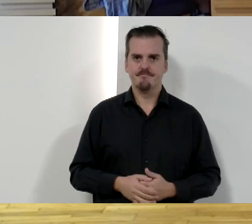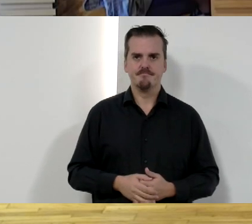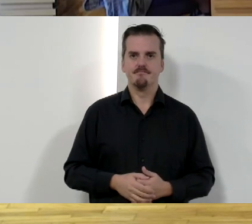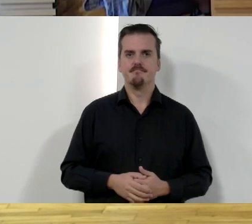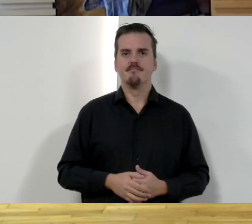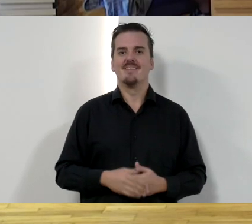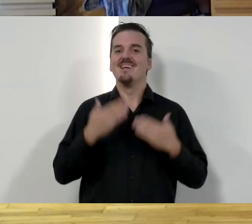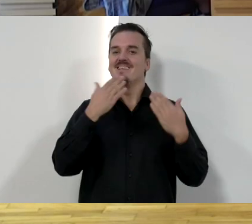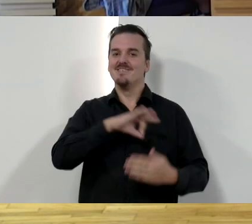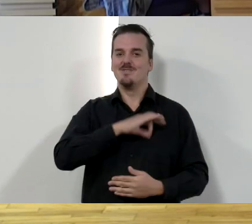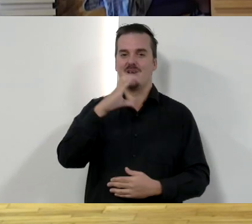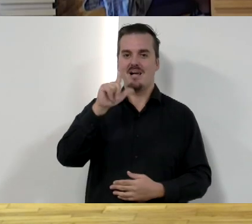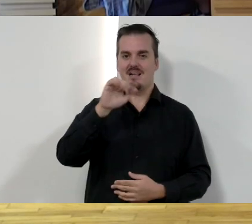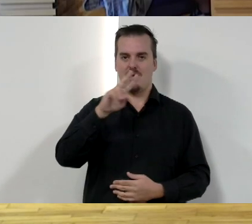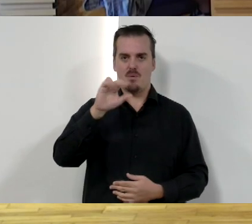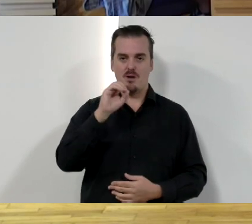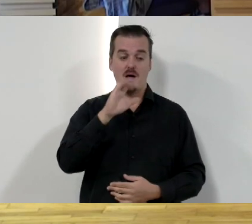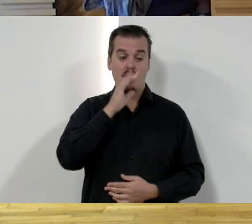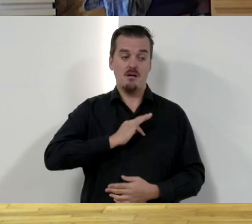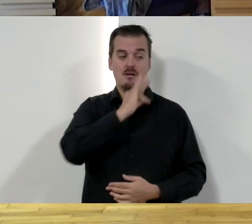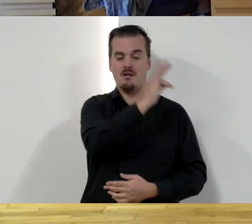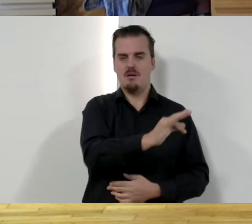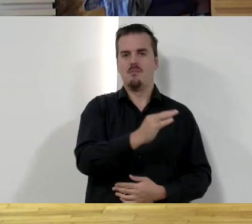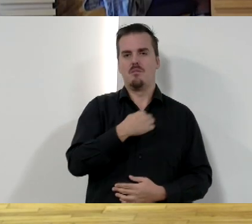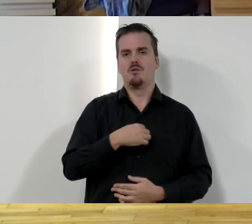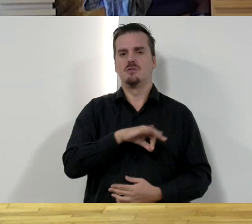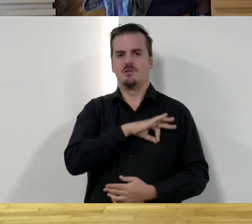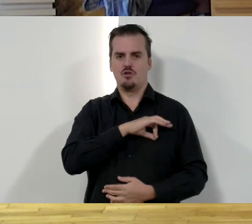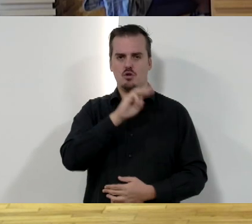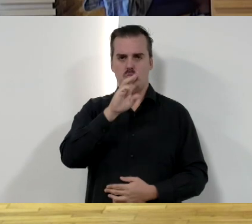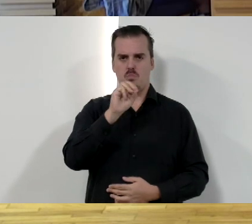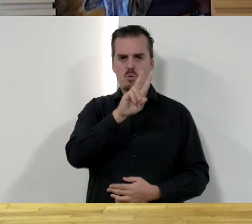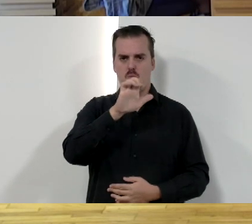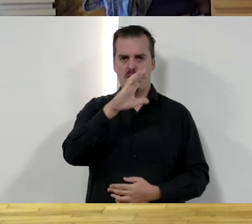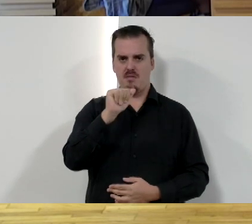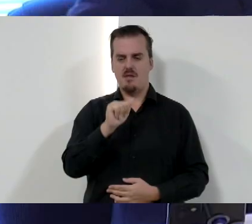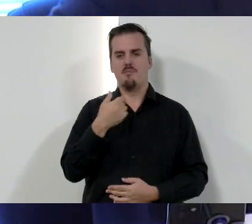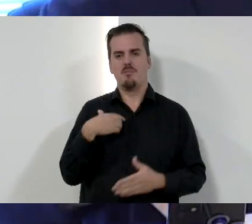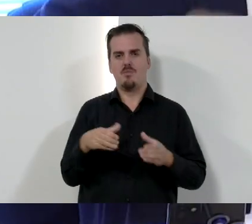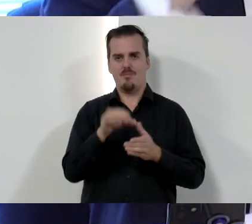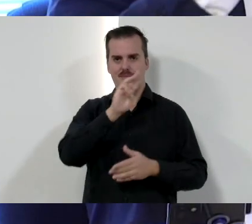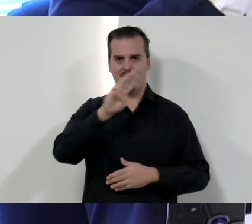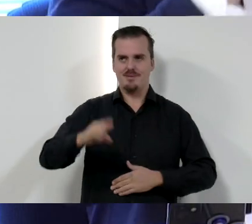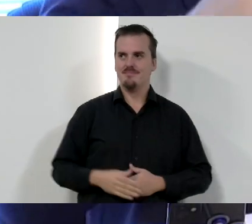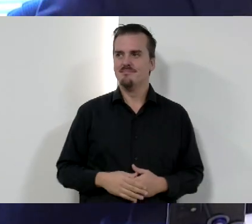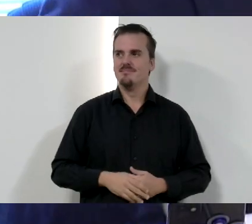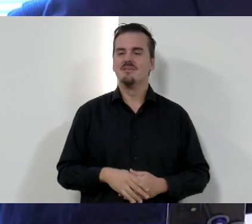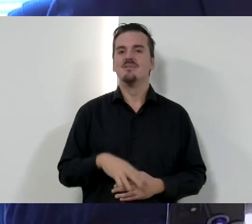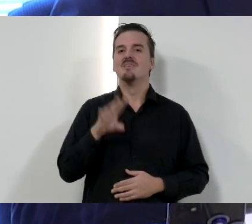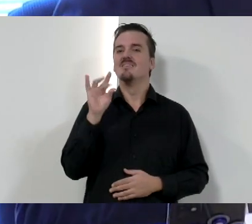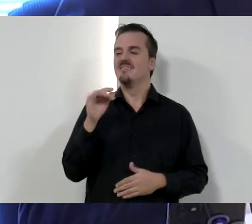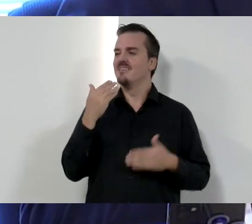tiene el turno de palabra el señor Poveda por el Grupo Municipal del Partido Popular. Sí, gracias, señora presidenta. En definitiva,